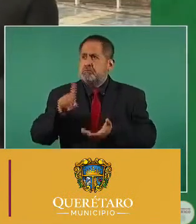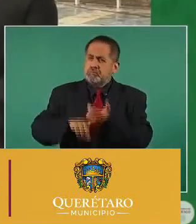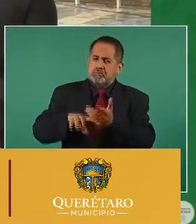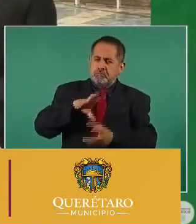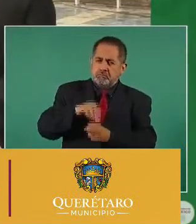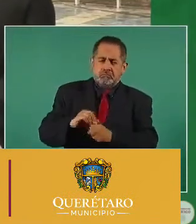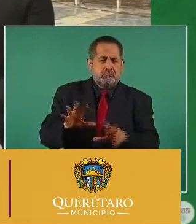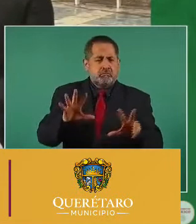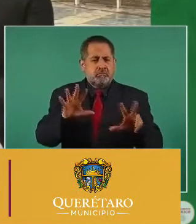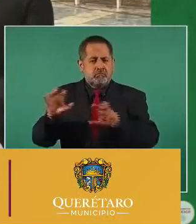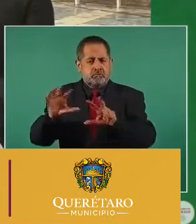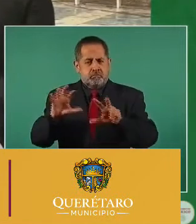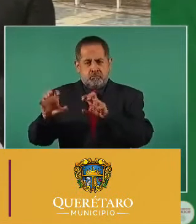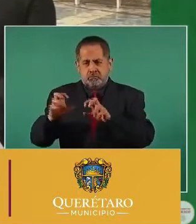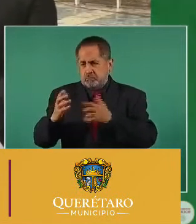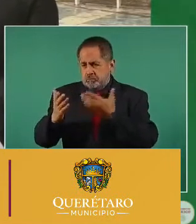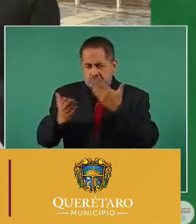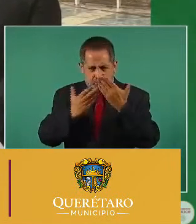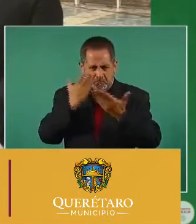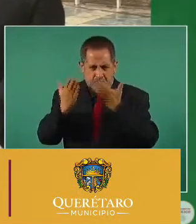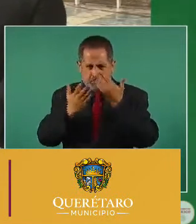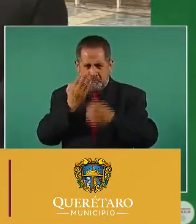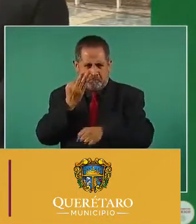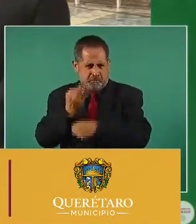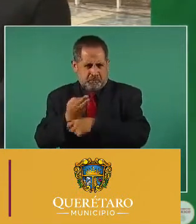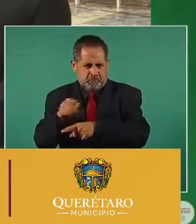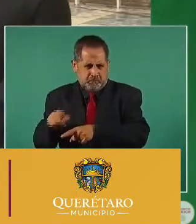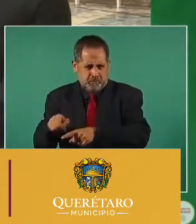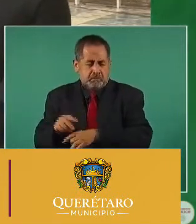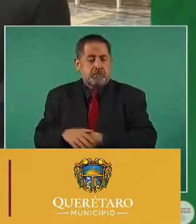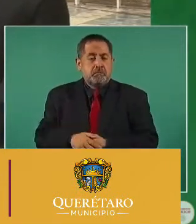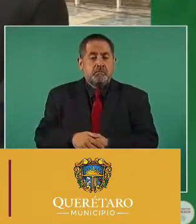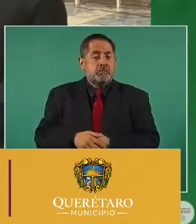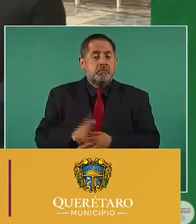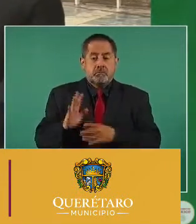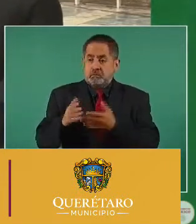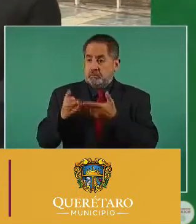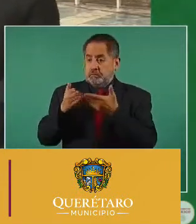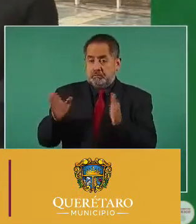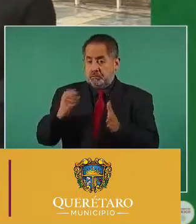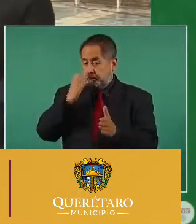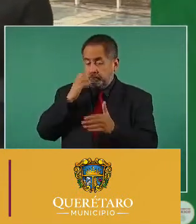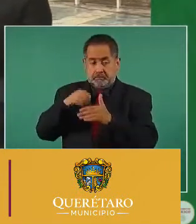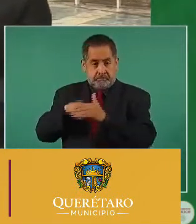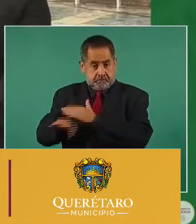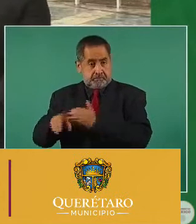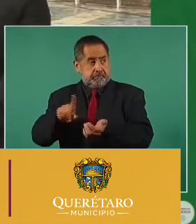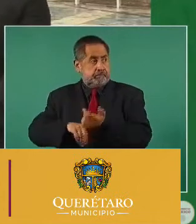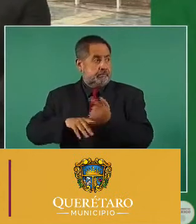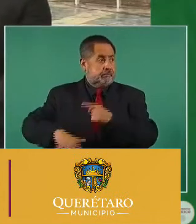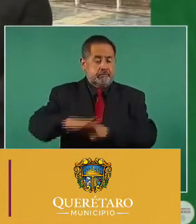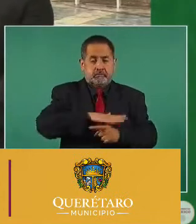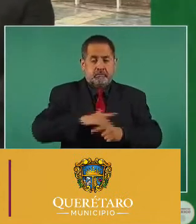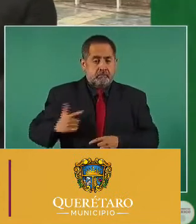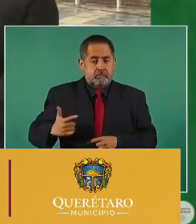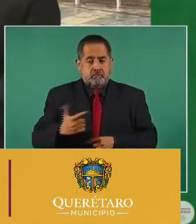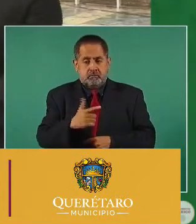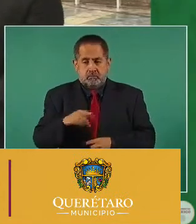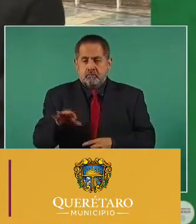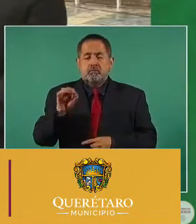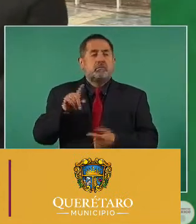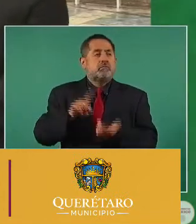800 estudiantes. Ahora que se apertura ya las clases aquí en Guanajuato, pues es una de